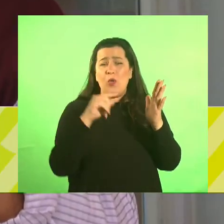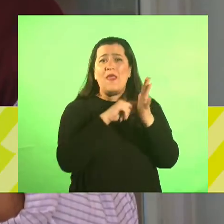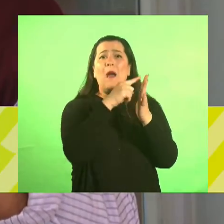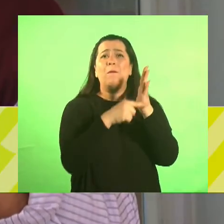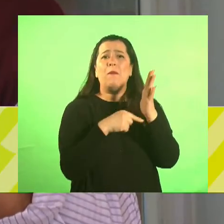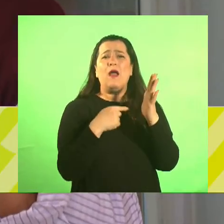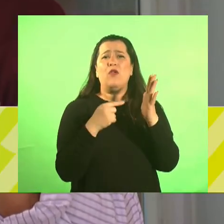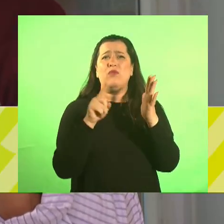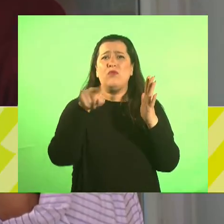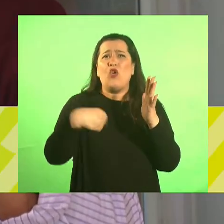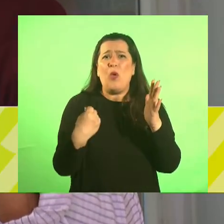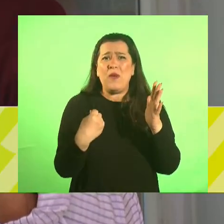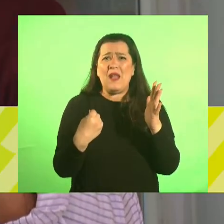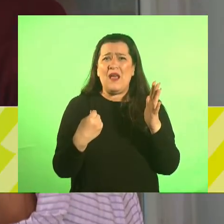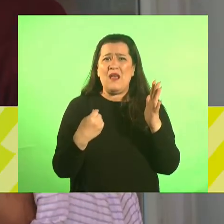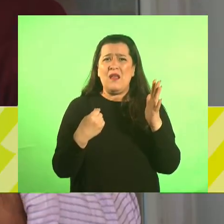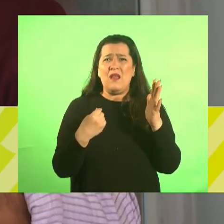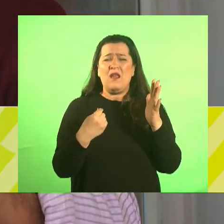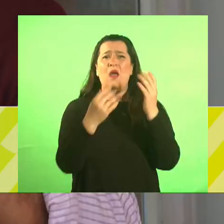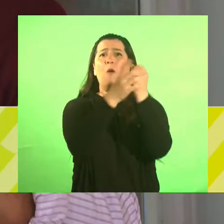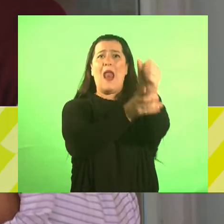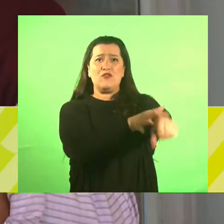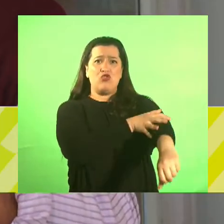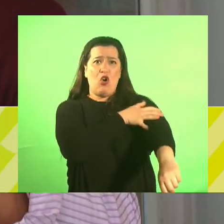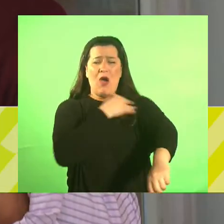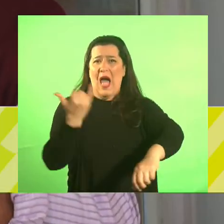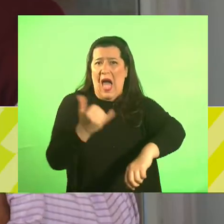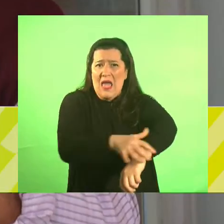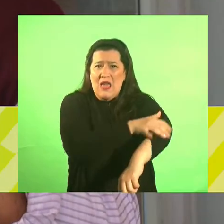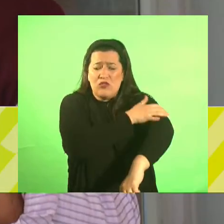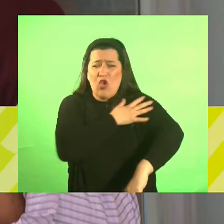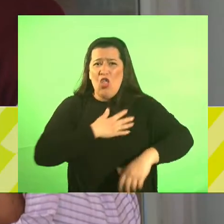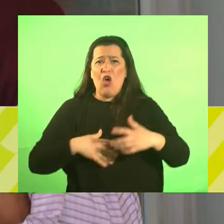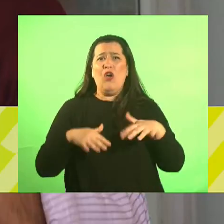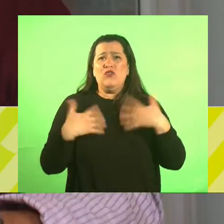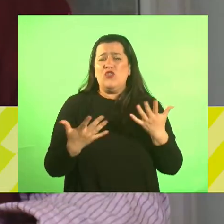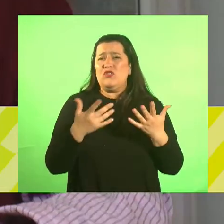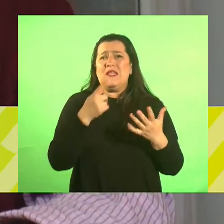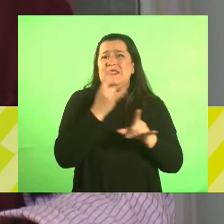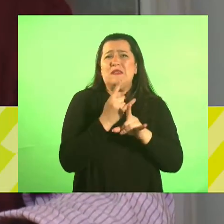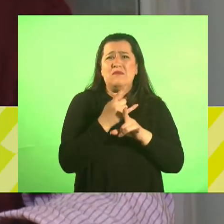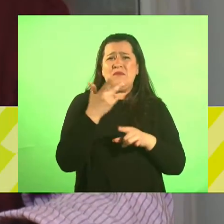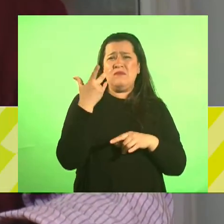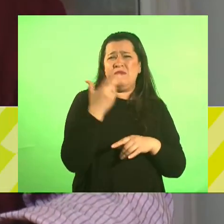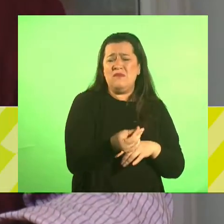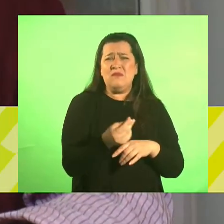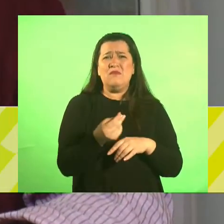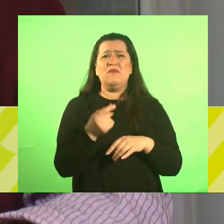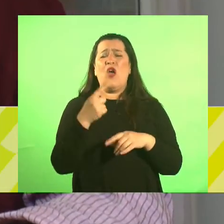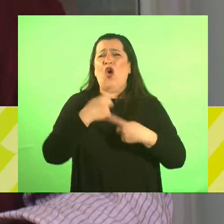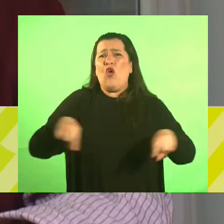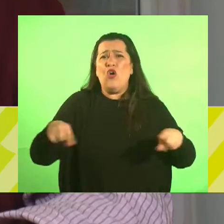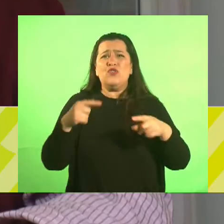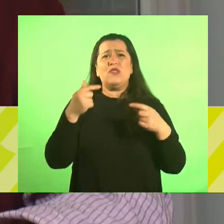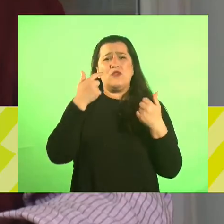través del reverso de la mano. Entonces, en la afirmación siempre se conlleva la negación. Y en eso, todo lo que es visible